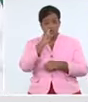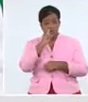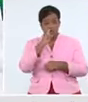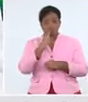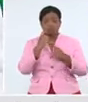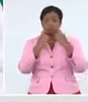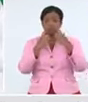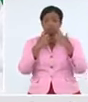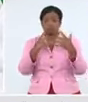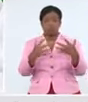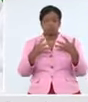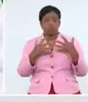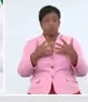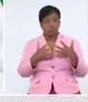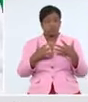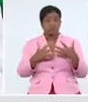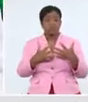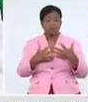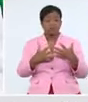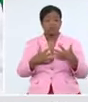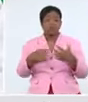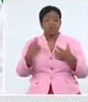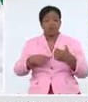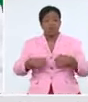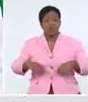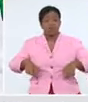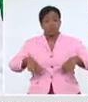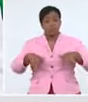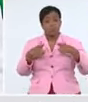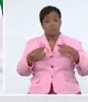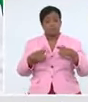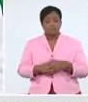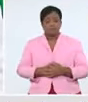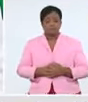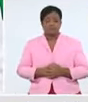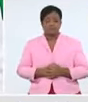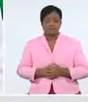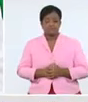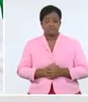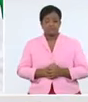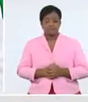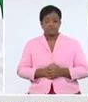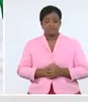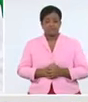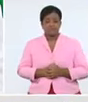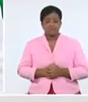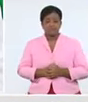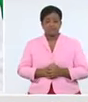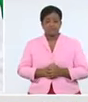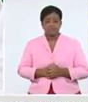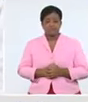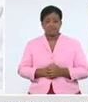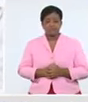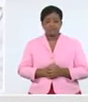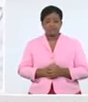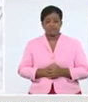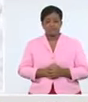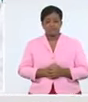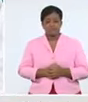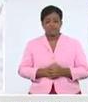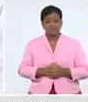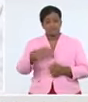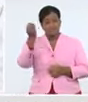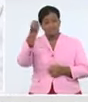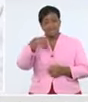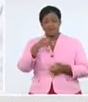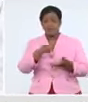segundas y terceras dosis que correspondan en aquellos territorios donde se están administrando. Hay un gran movimiento, por ejemplo, que son